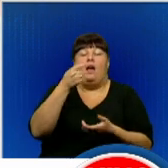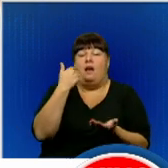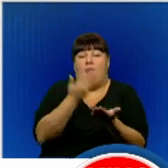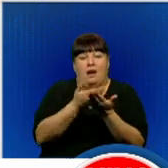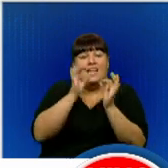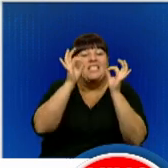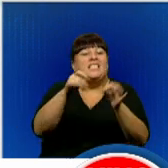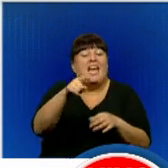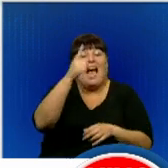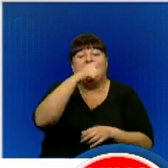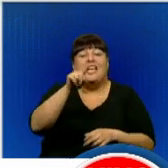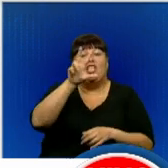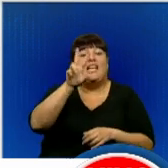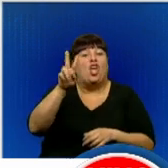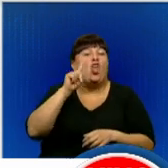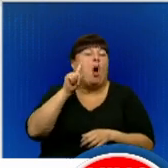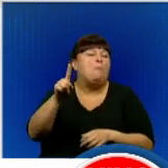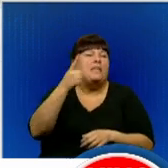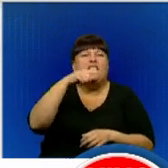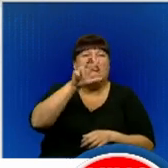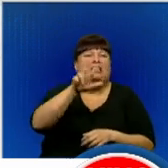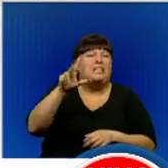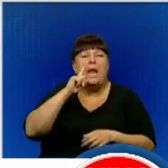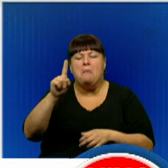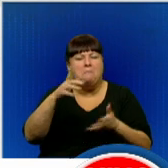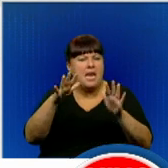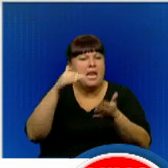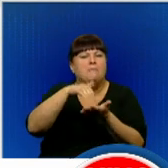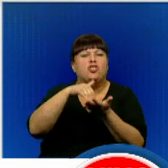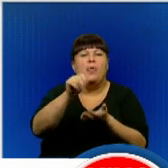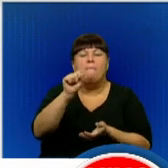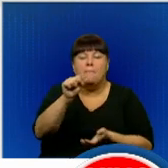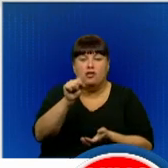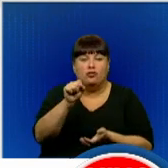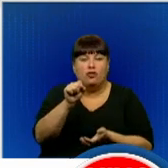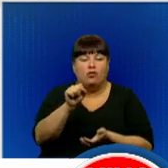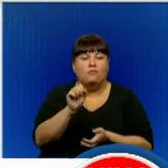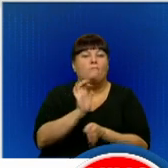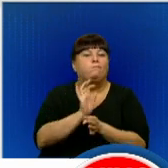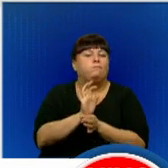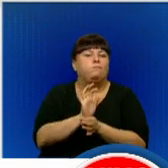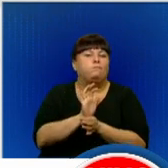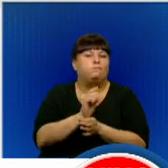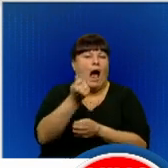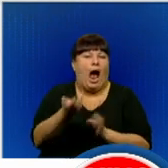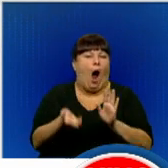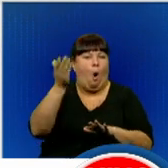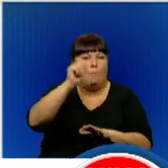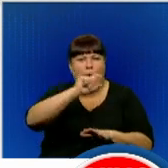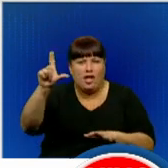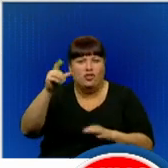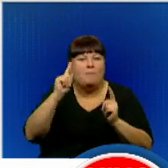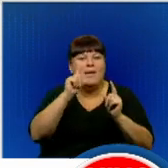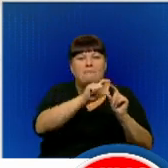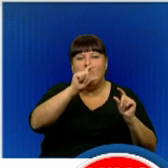ese número de 132 mil 833 mil millones de pesos lo que sería el incremento con las